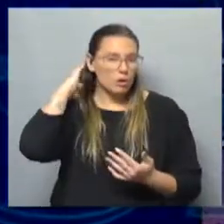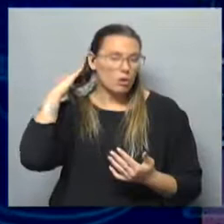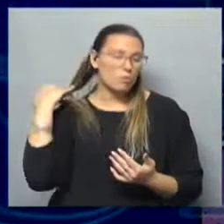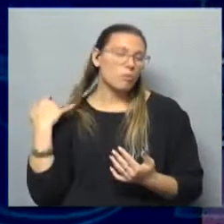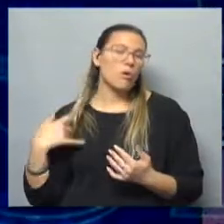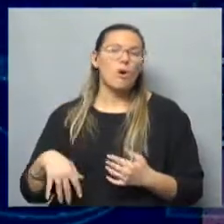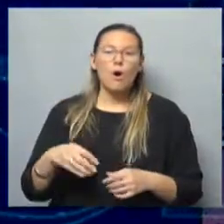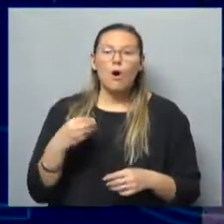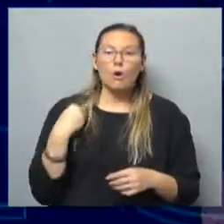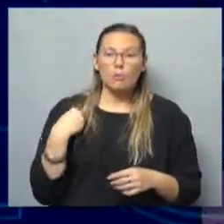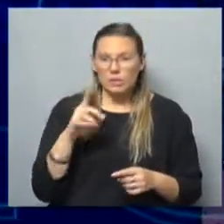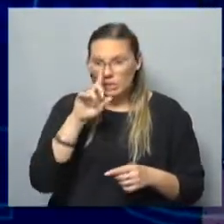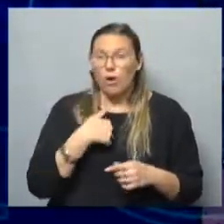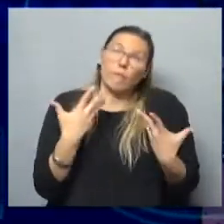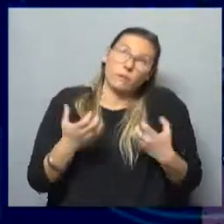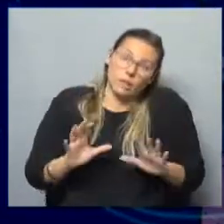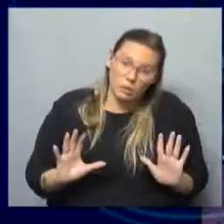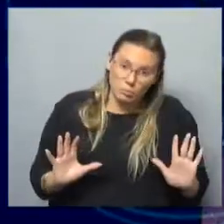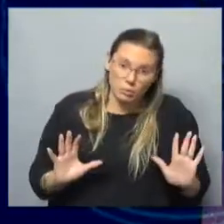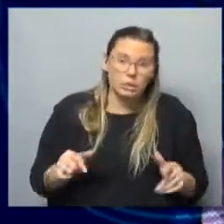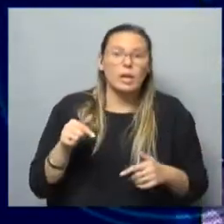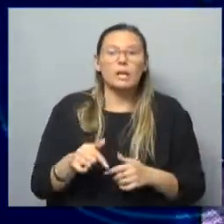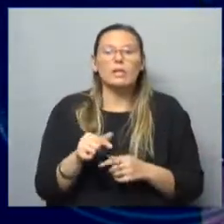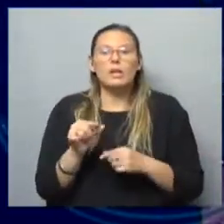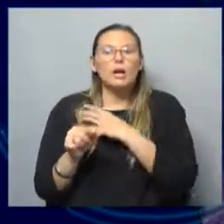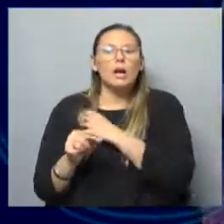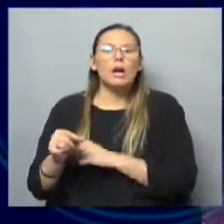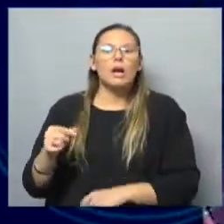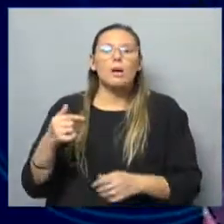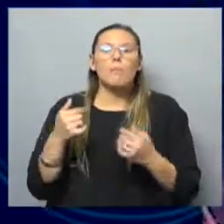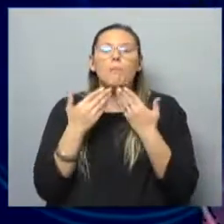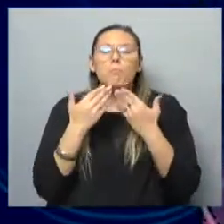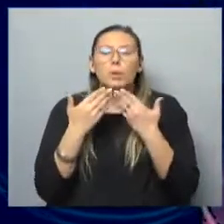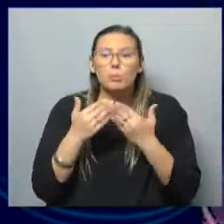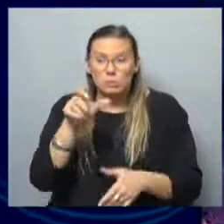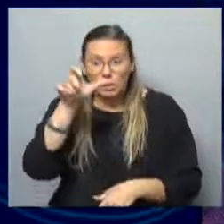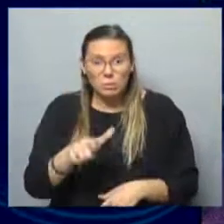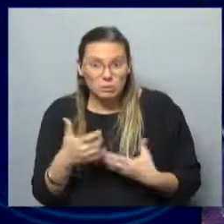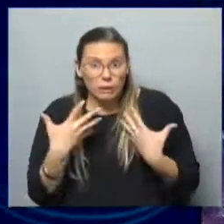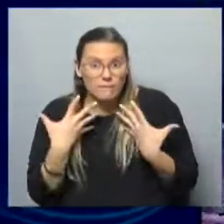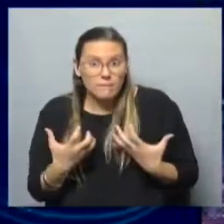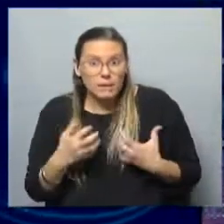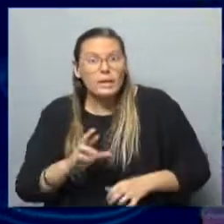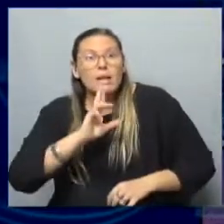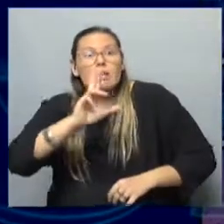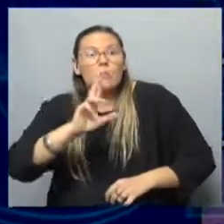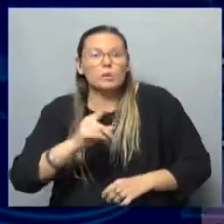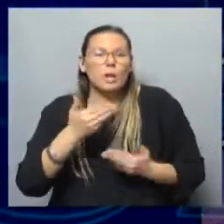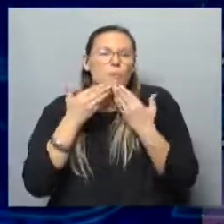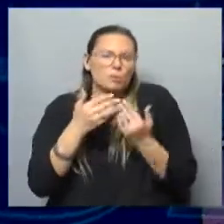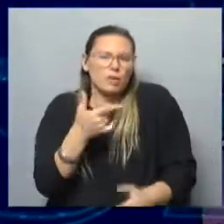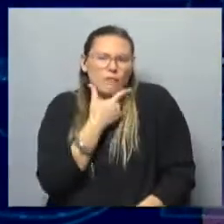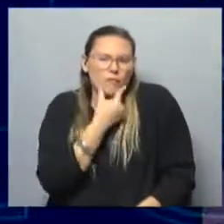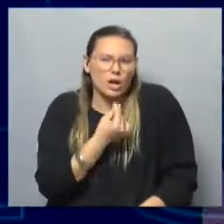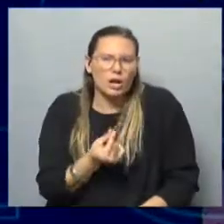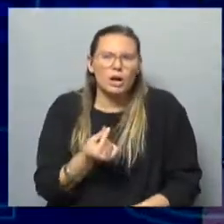enseguida, bueno, o lo intentamos, y a partir de ahí hacemos un par de preguntas que el que se anime a responder. Son preguntas muy sencillas,